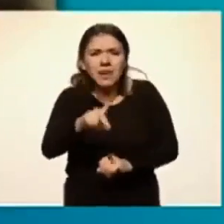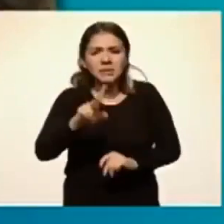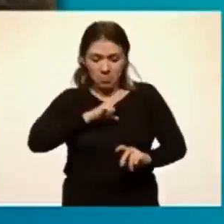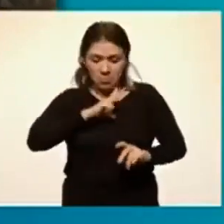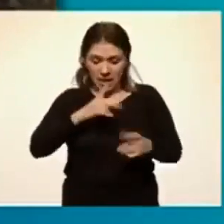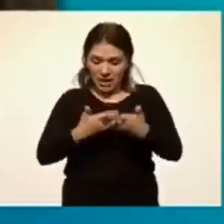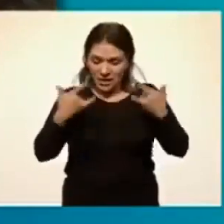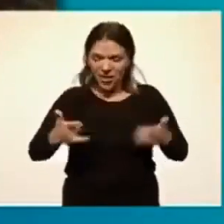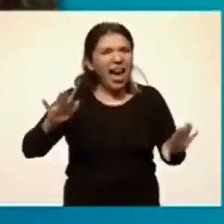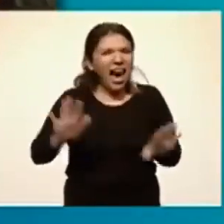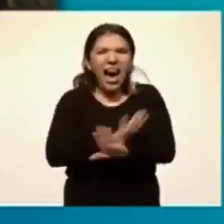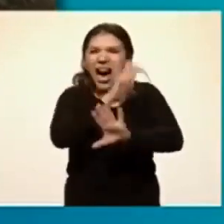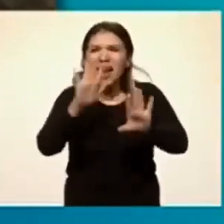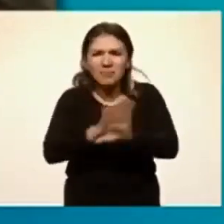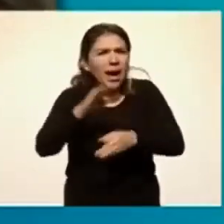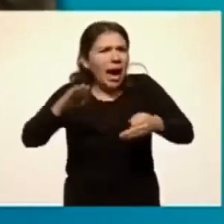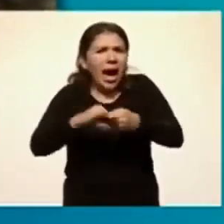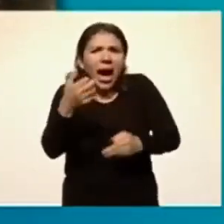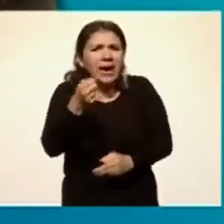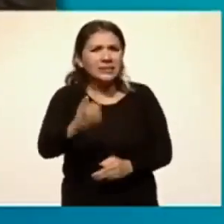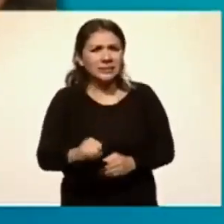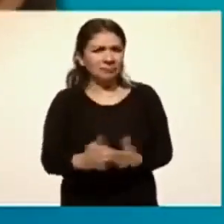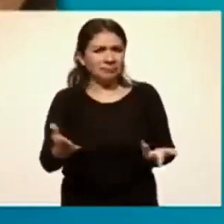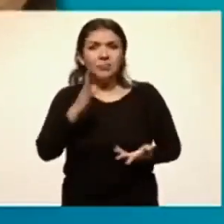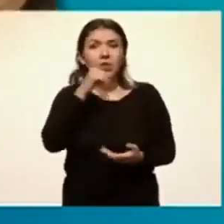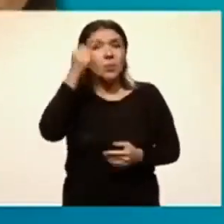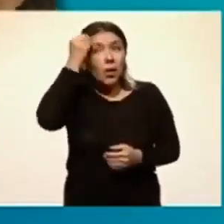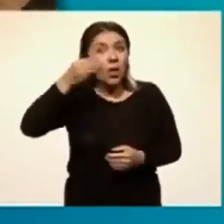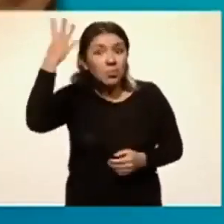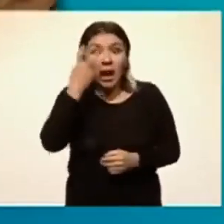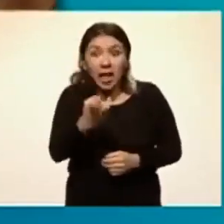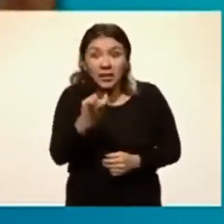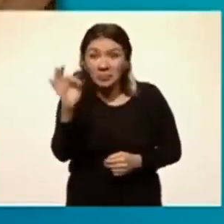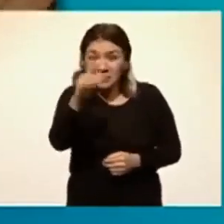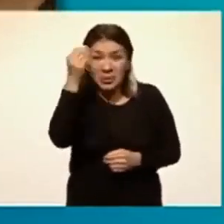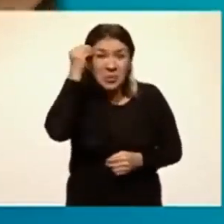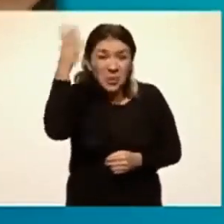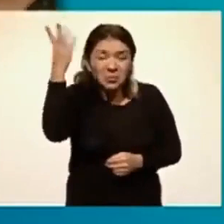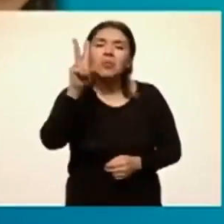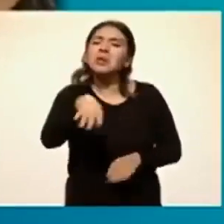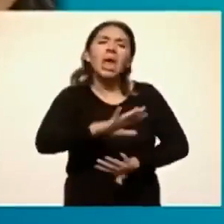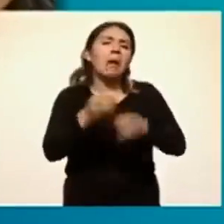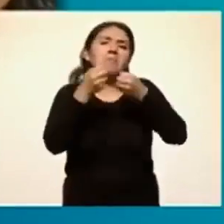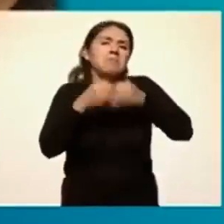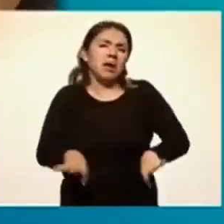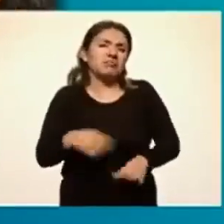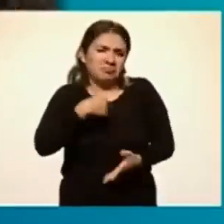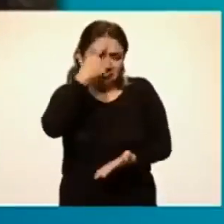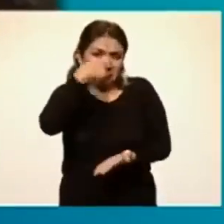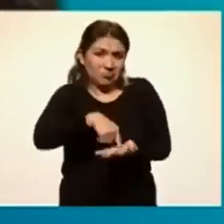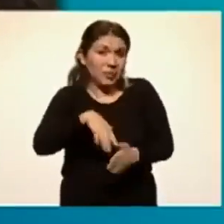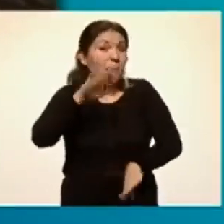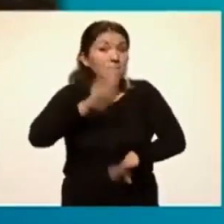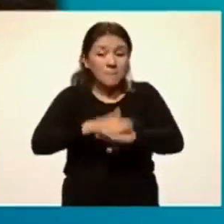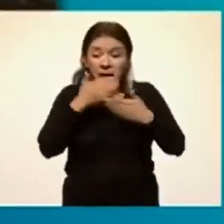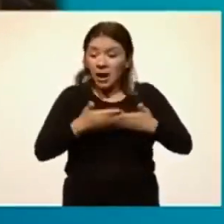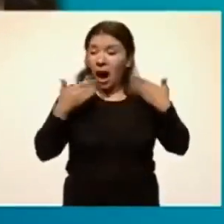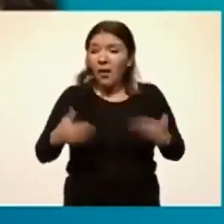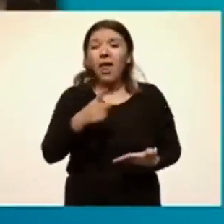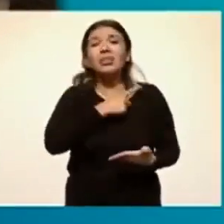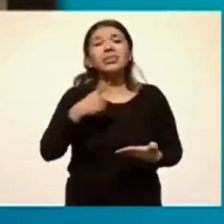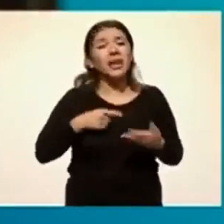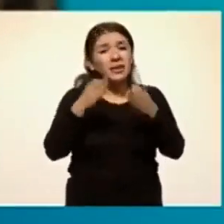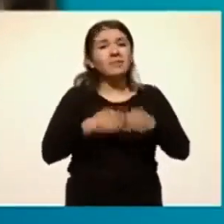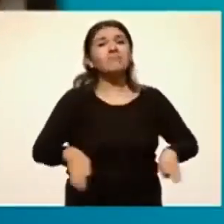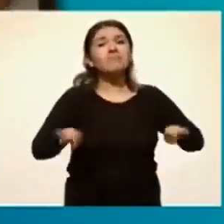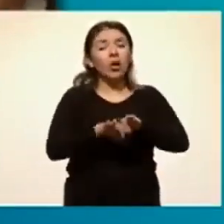mismos constantemente, ¿no? No podemos olvidar eso, porque si lo olvidamos sí creo que estamos perdidos. Entonces, más que nunca, yo creo que es